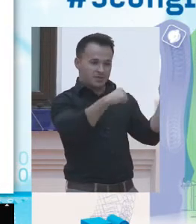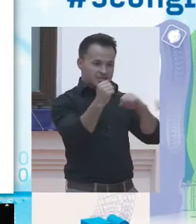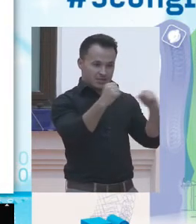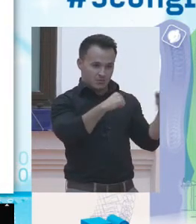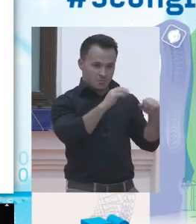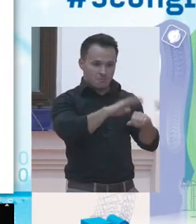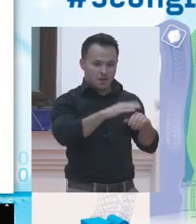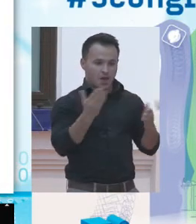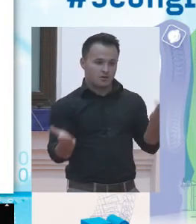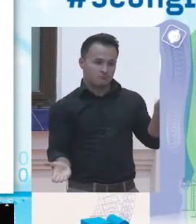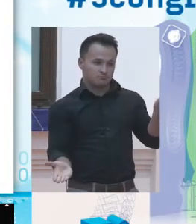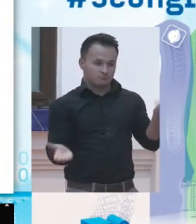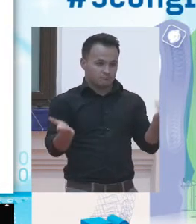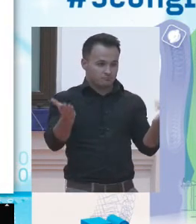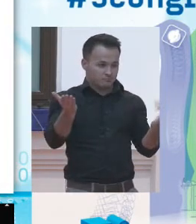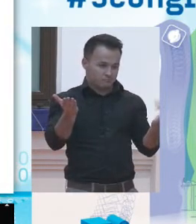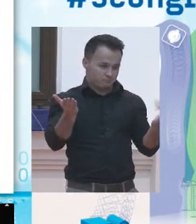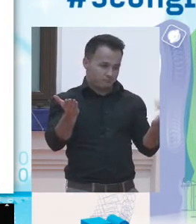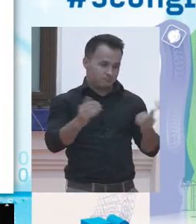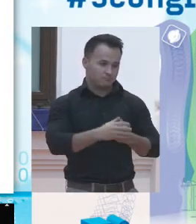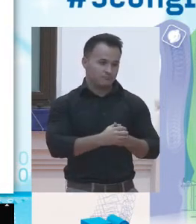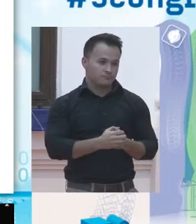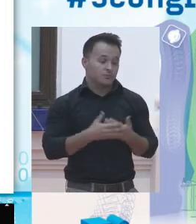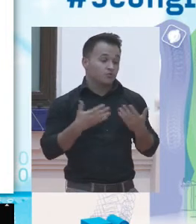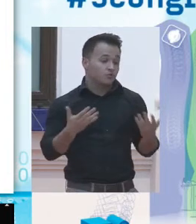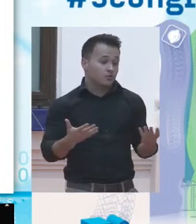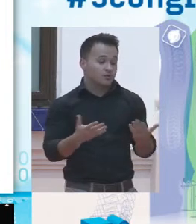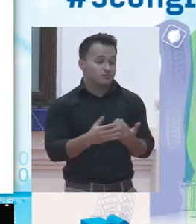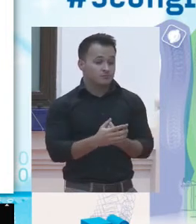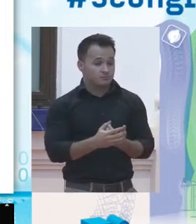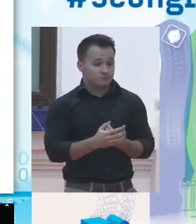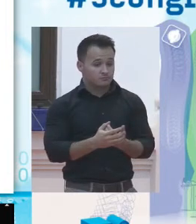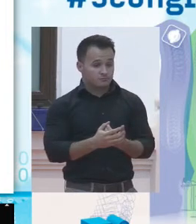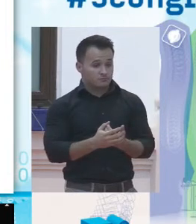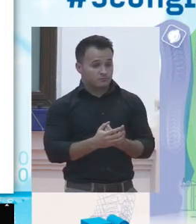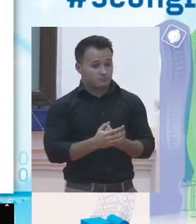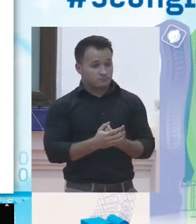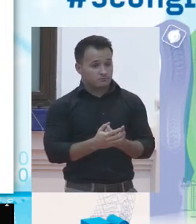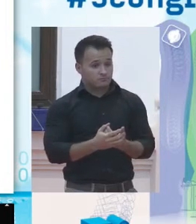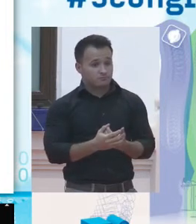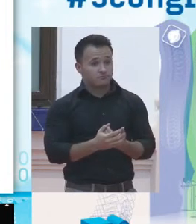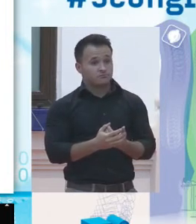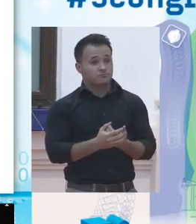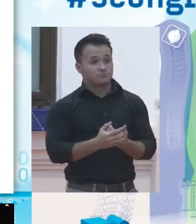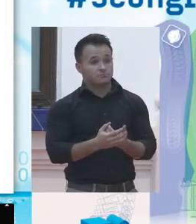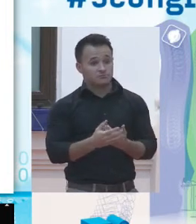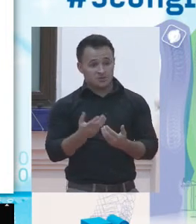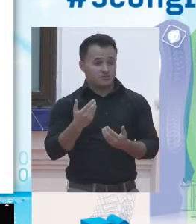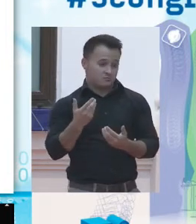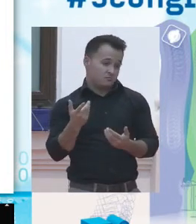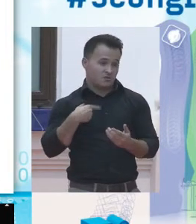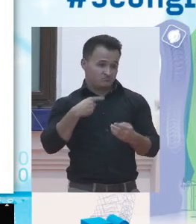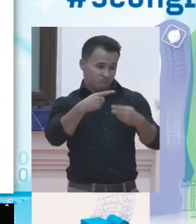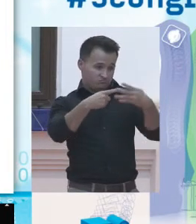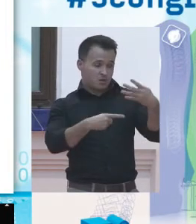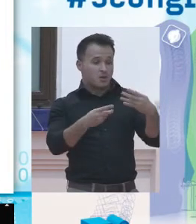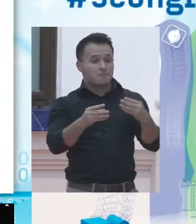para compensar esas dificultades. Entonces, lo tenemos en el diagrama, mejoramos nuestros